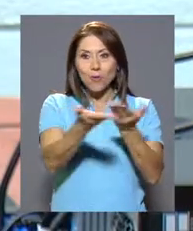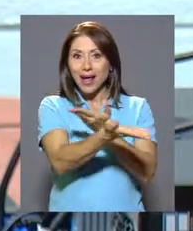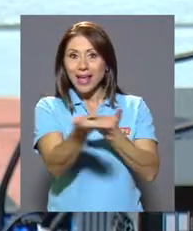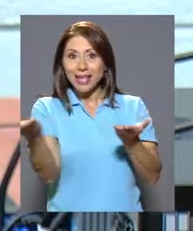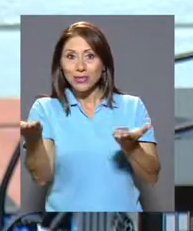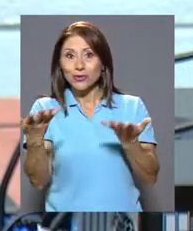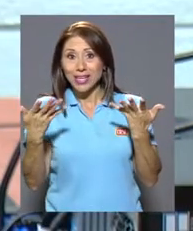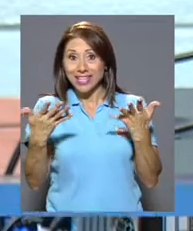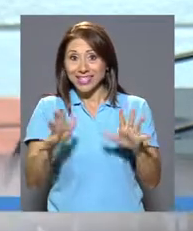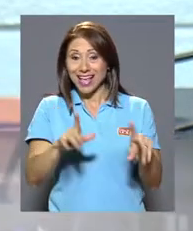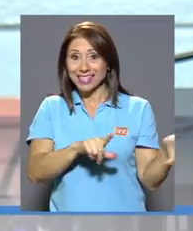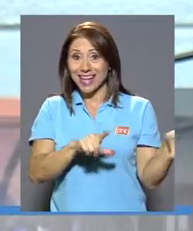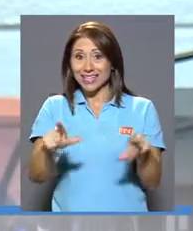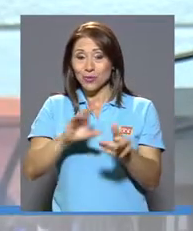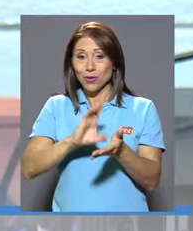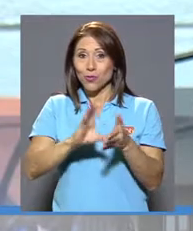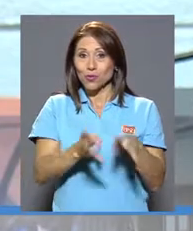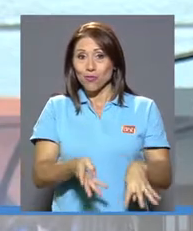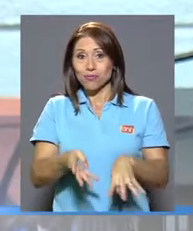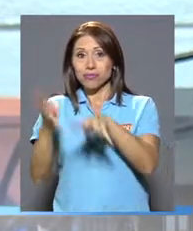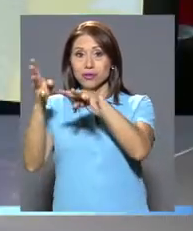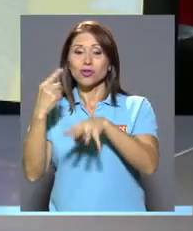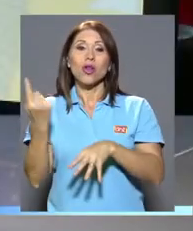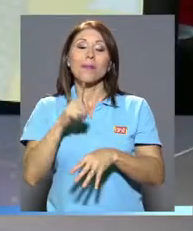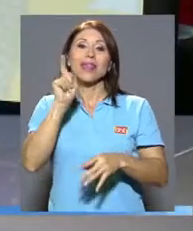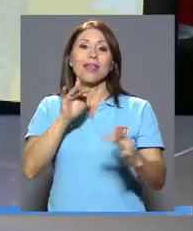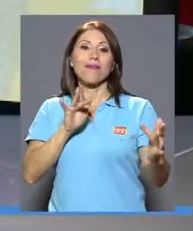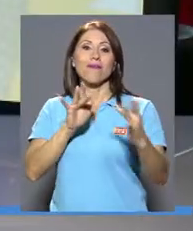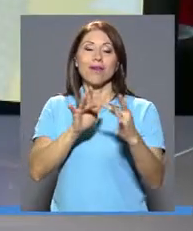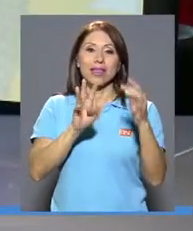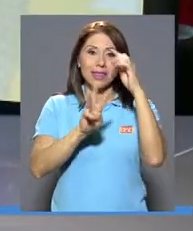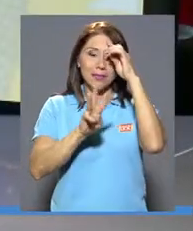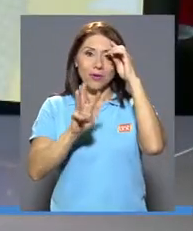curso en la plataforma, solo debe ingresar a la dirección